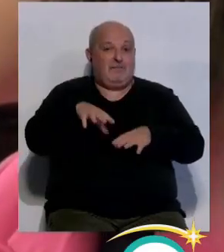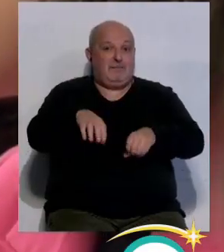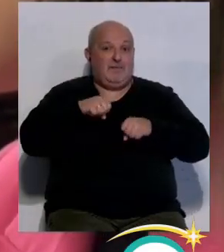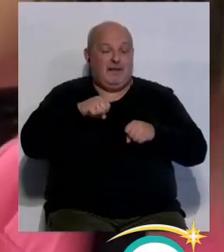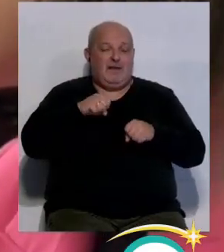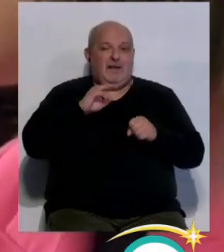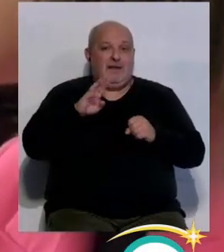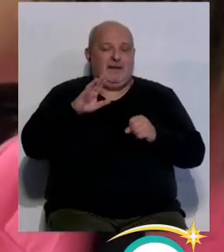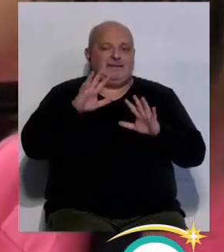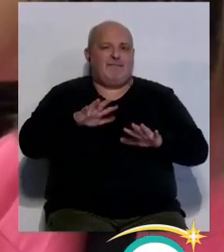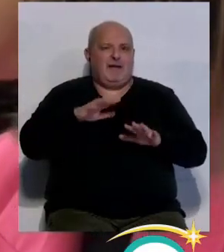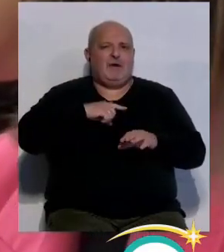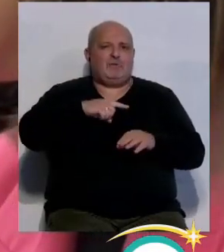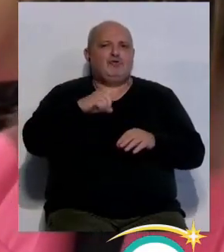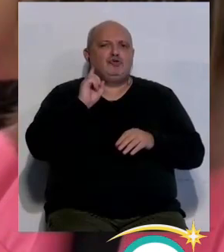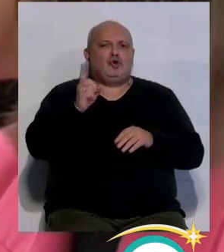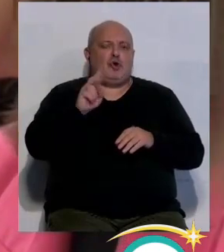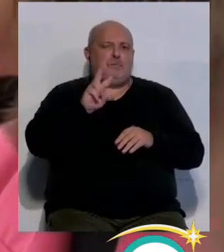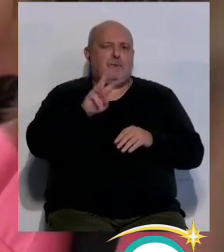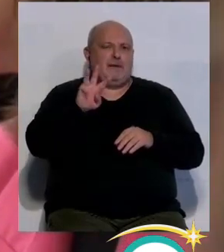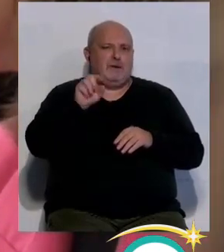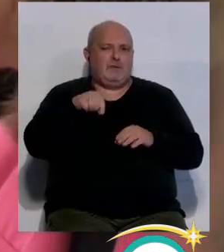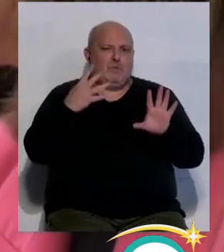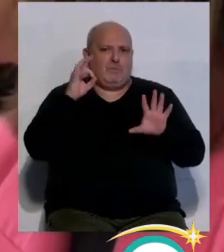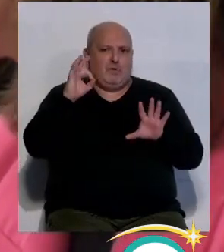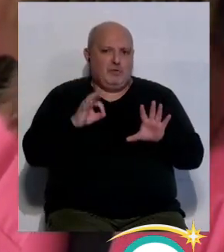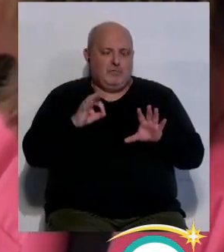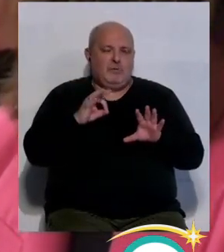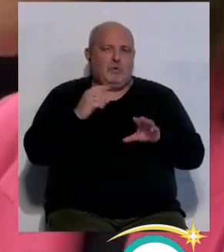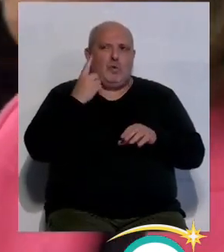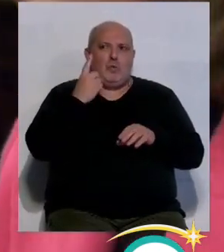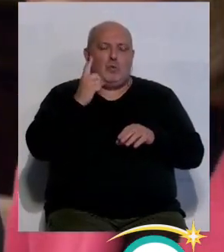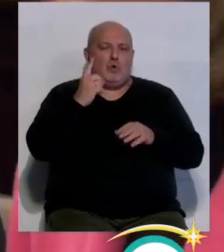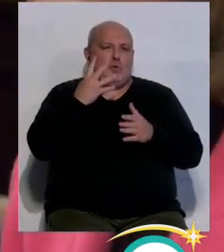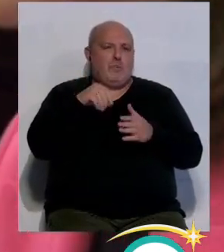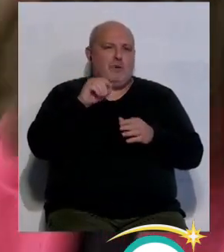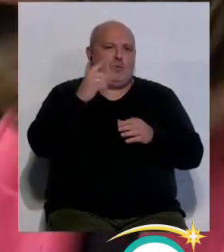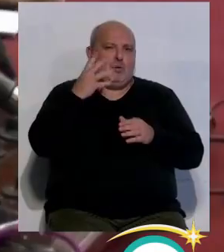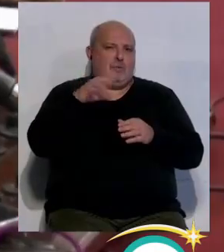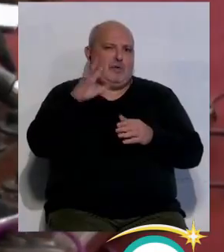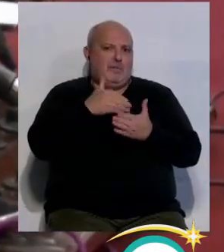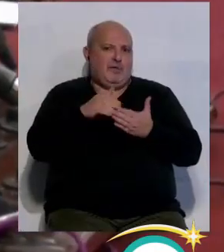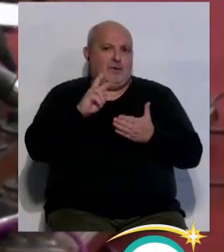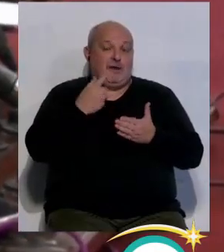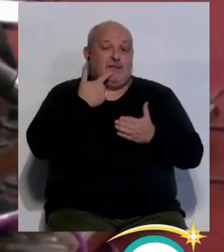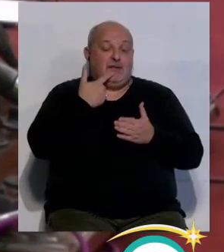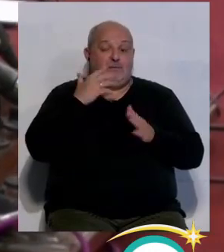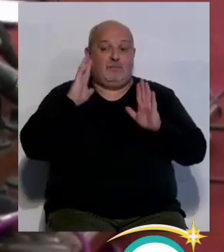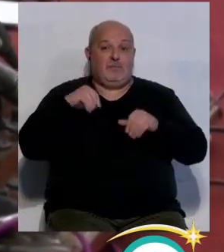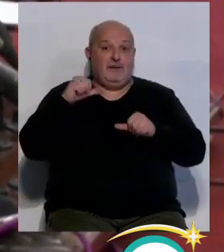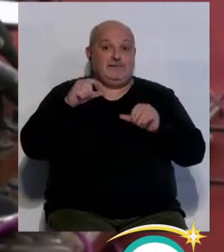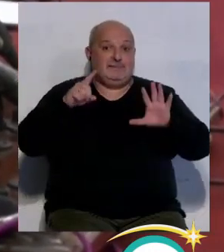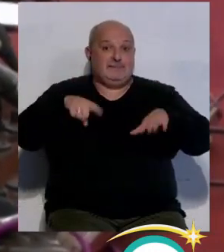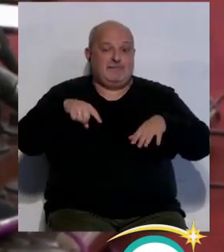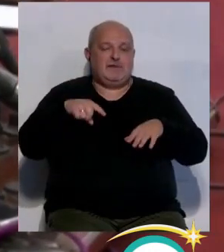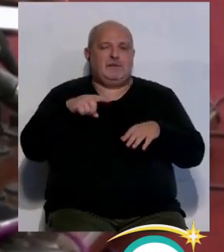a la alcaldía, estaba ejecutado el 23,9%, unos 4,5 millones de euros, por lo que en los últimos